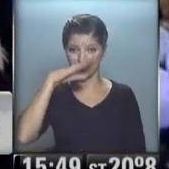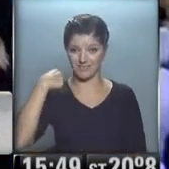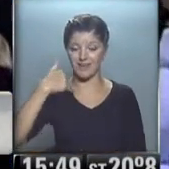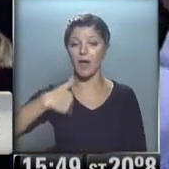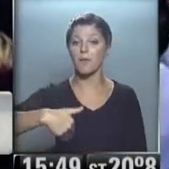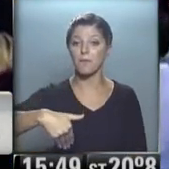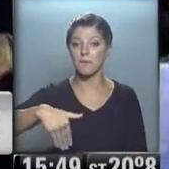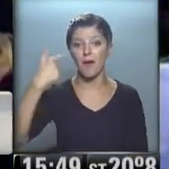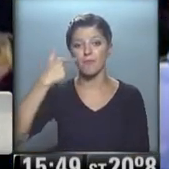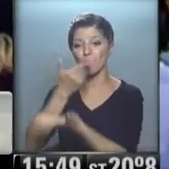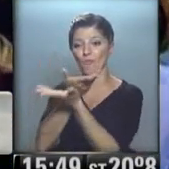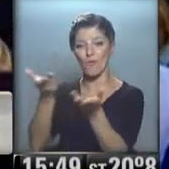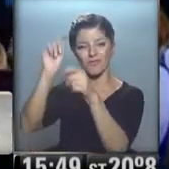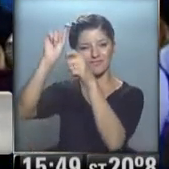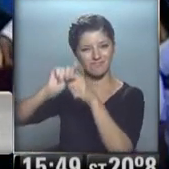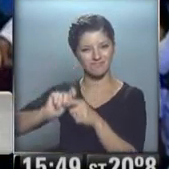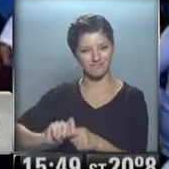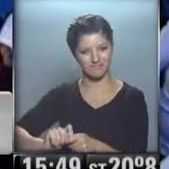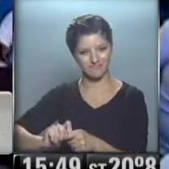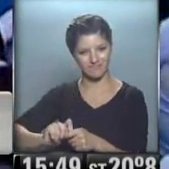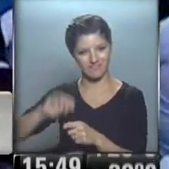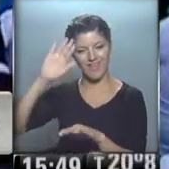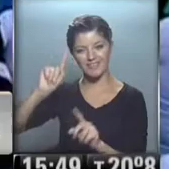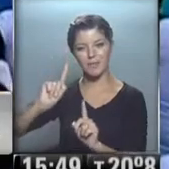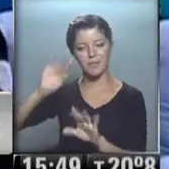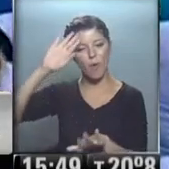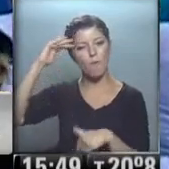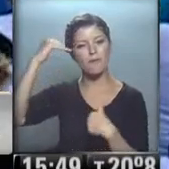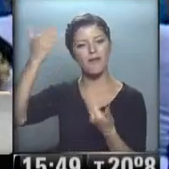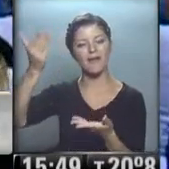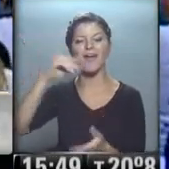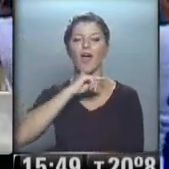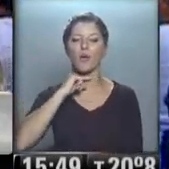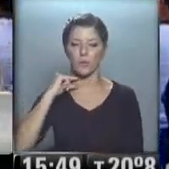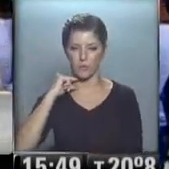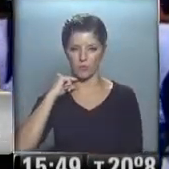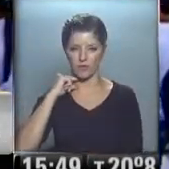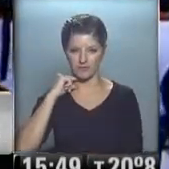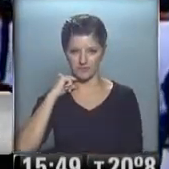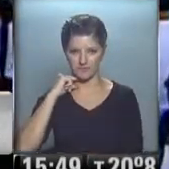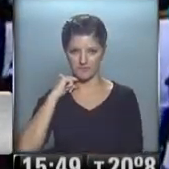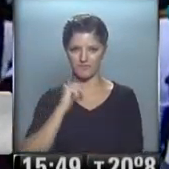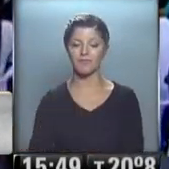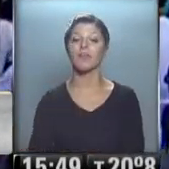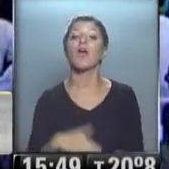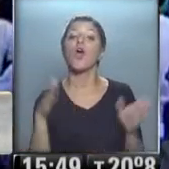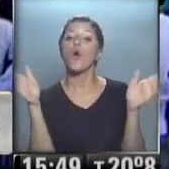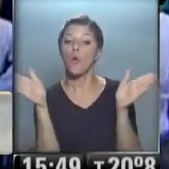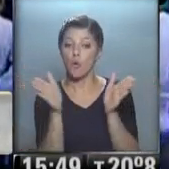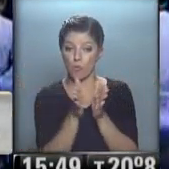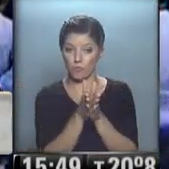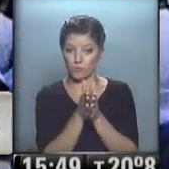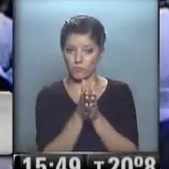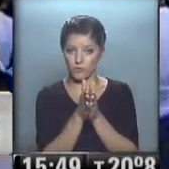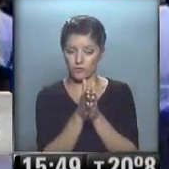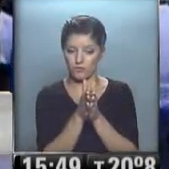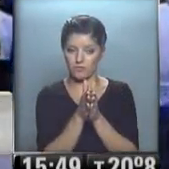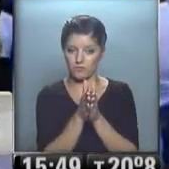el descubrimiento de la imagen en homenaje justamente a este gran hombre, acompañada en esta tarde